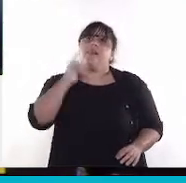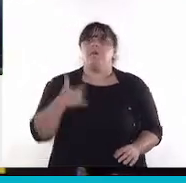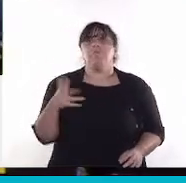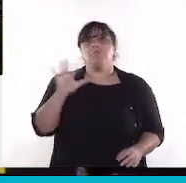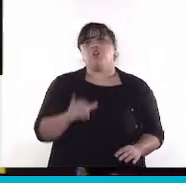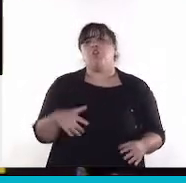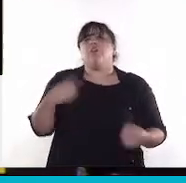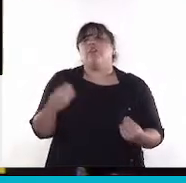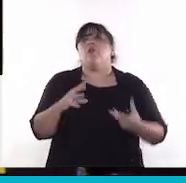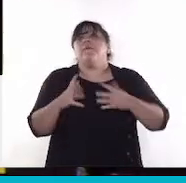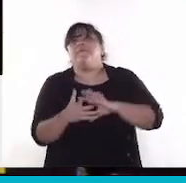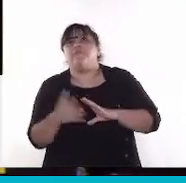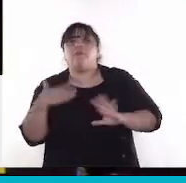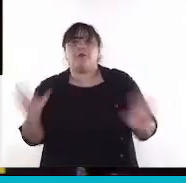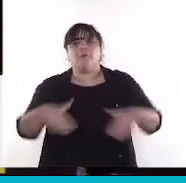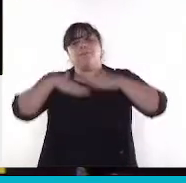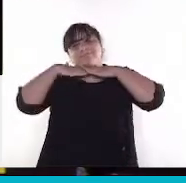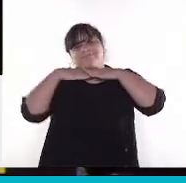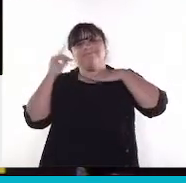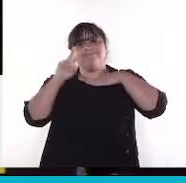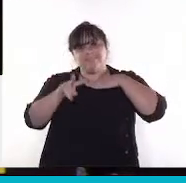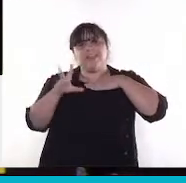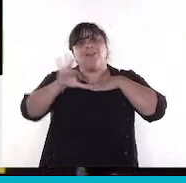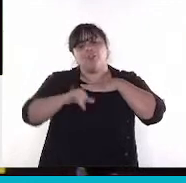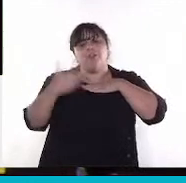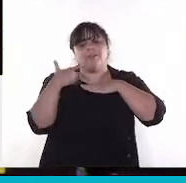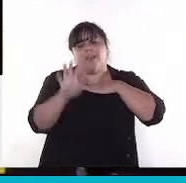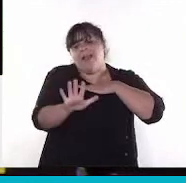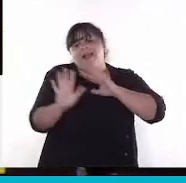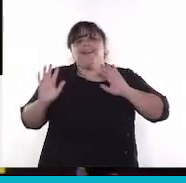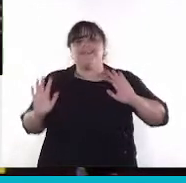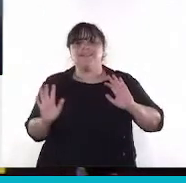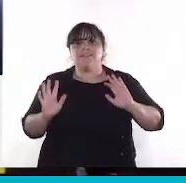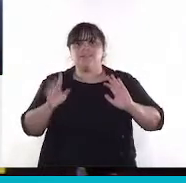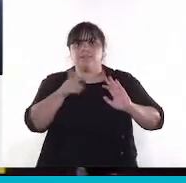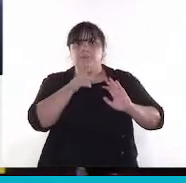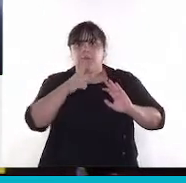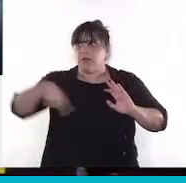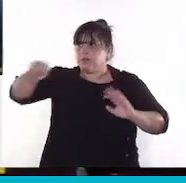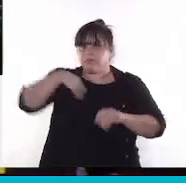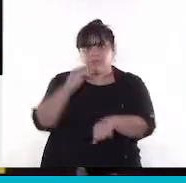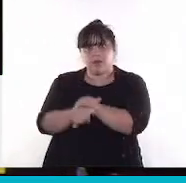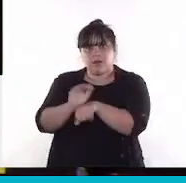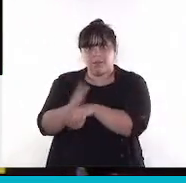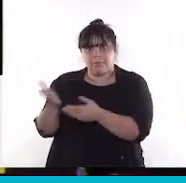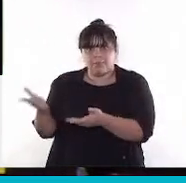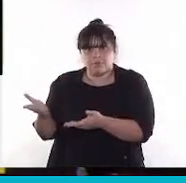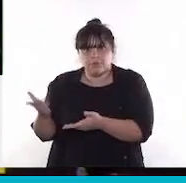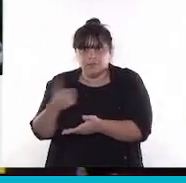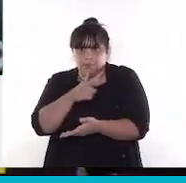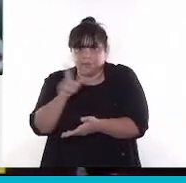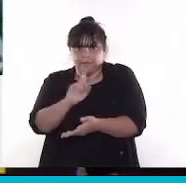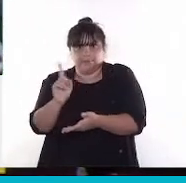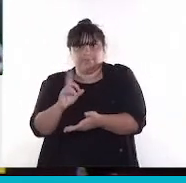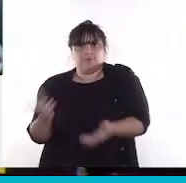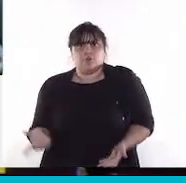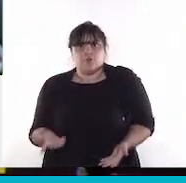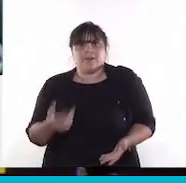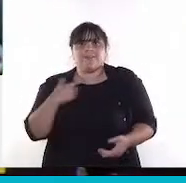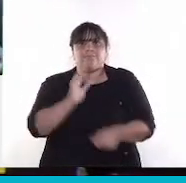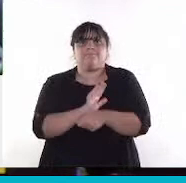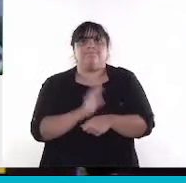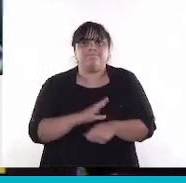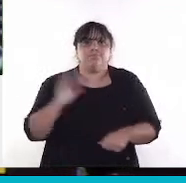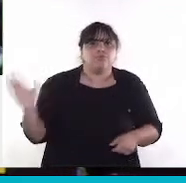en espectadores de la realidad, como si no fueran responsables de garantizar la seguridad y la paz social